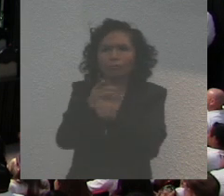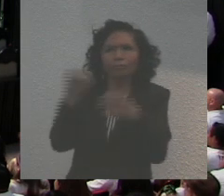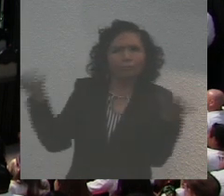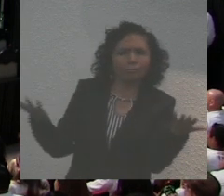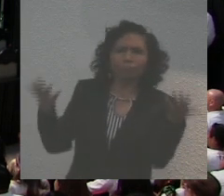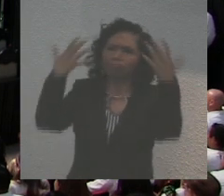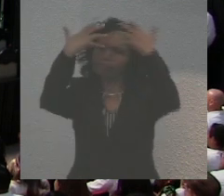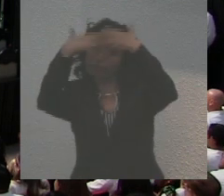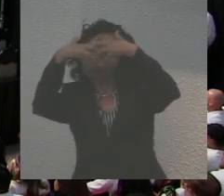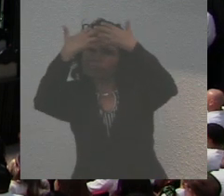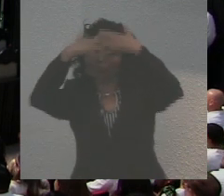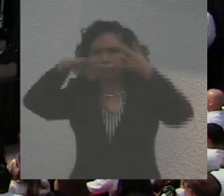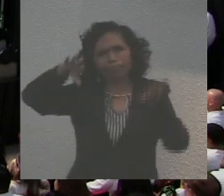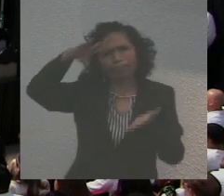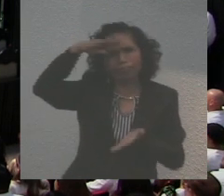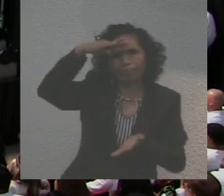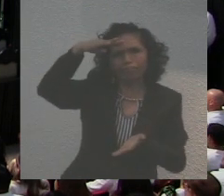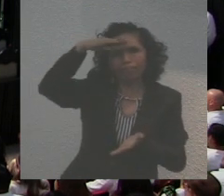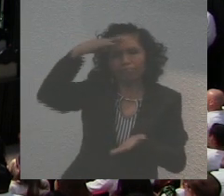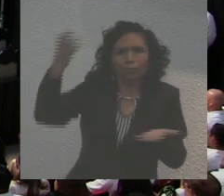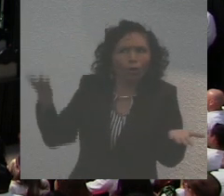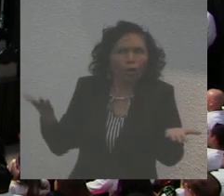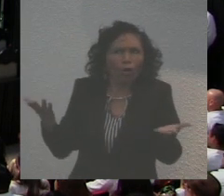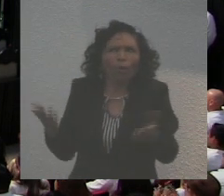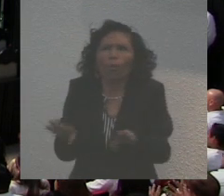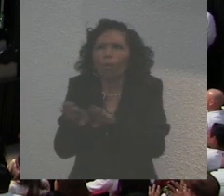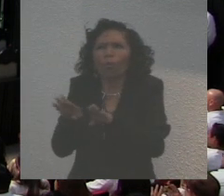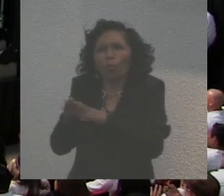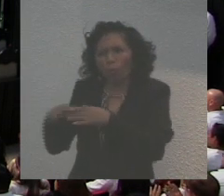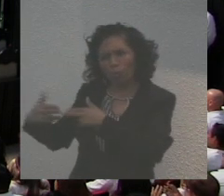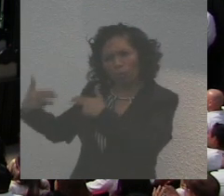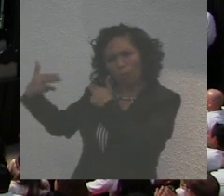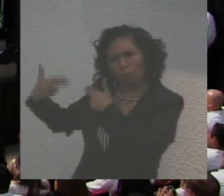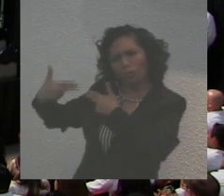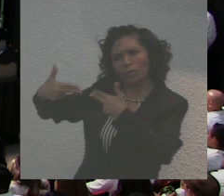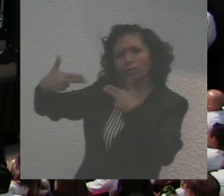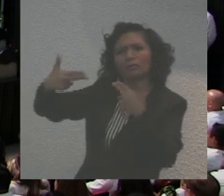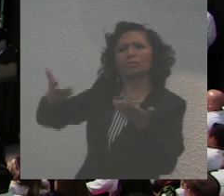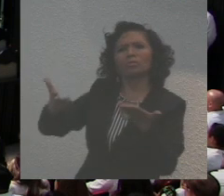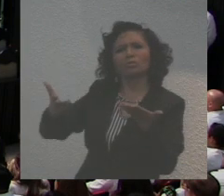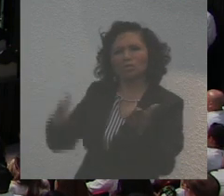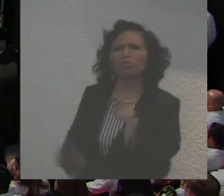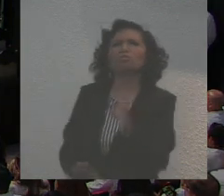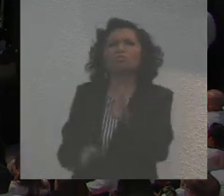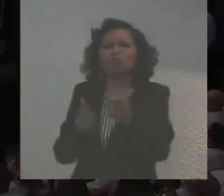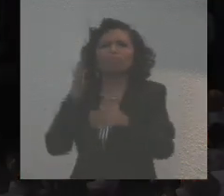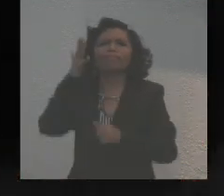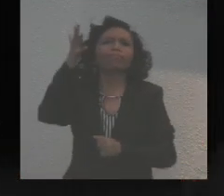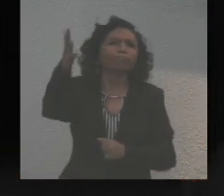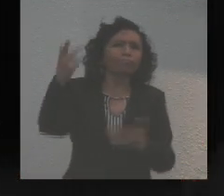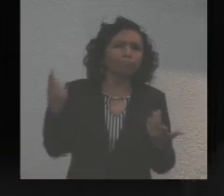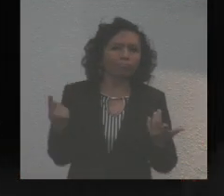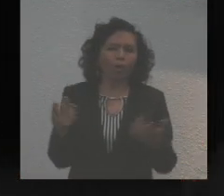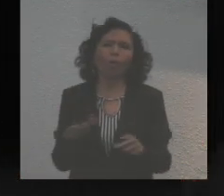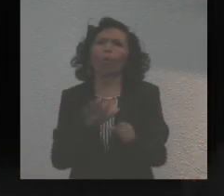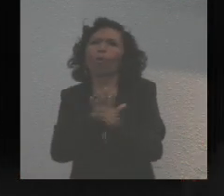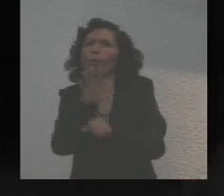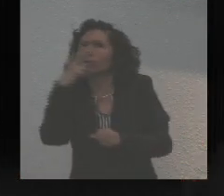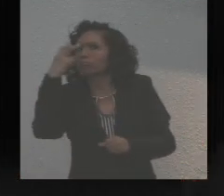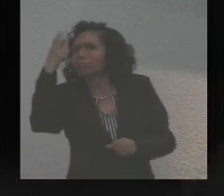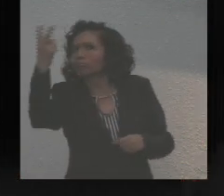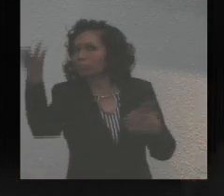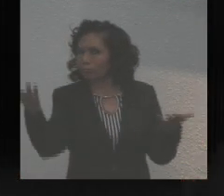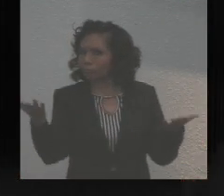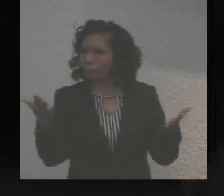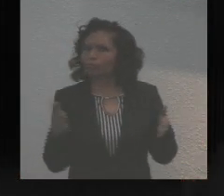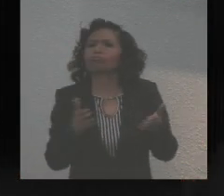reflexionar, para pensar de dónde venimos y sobre todo a dónde vamos, qué expectativas cumplimos en